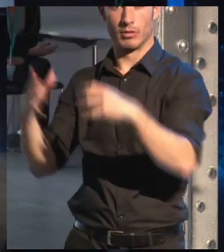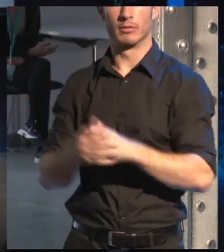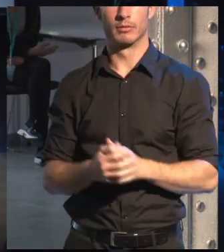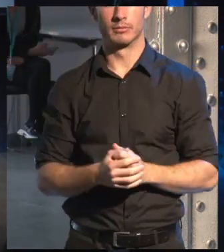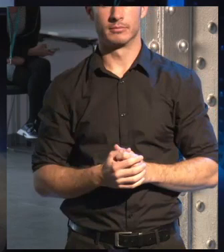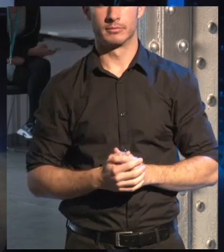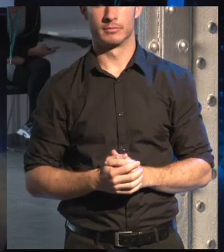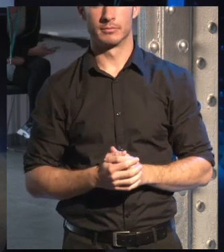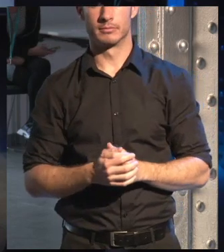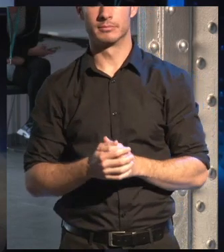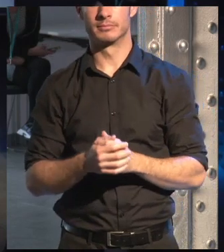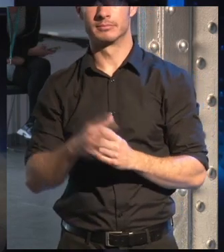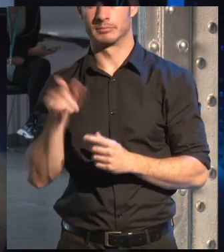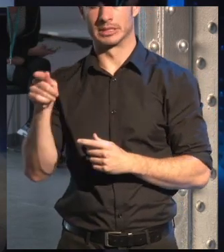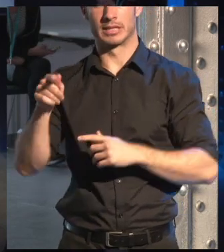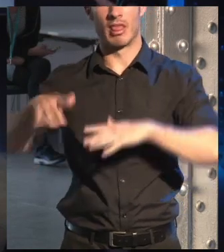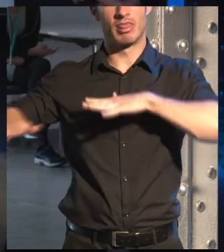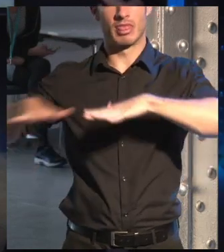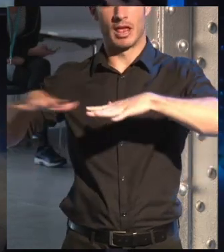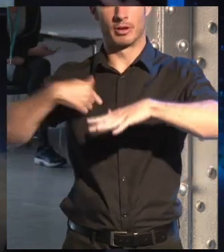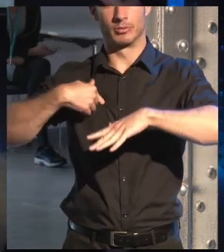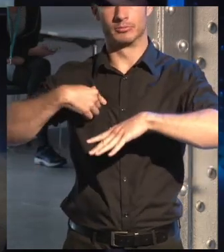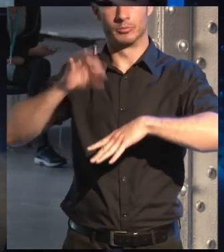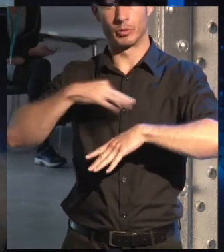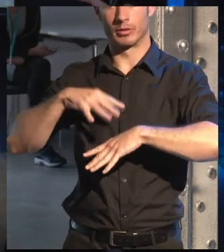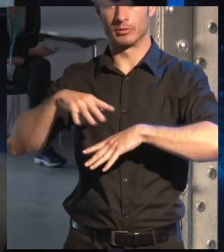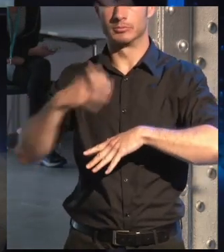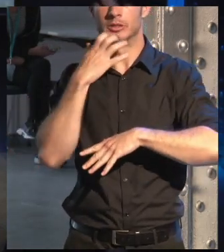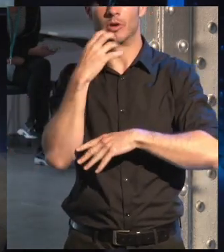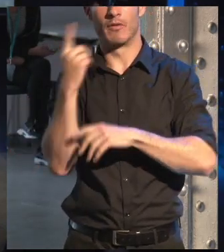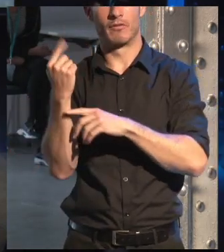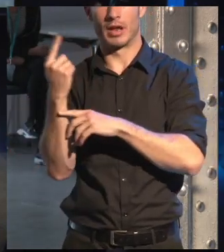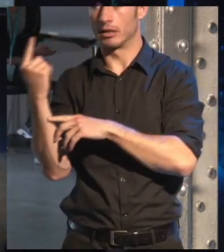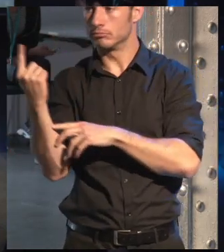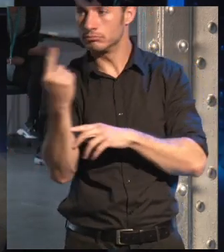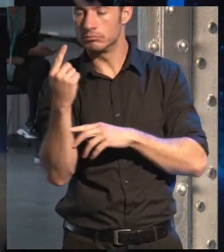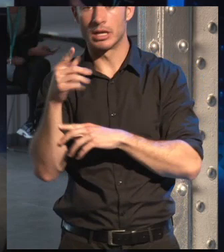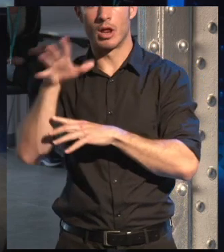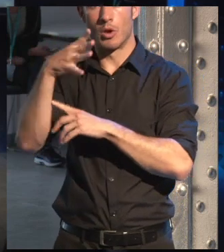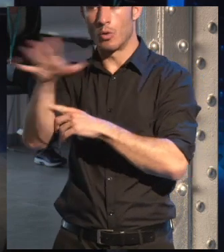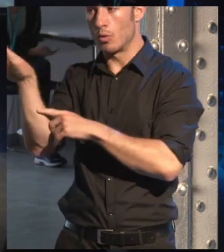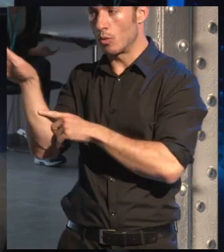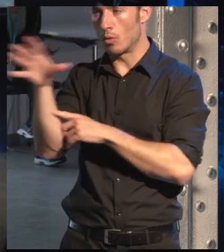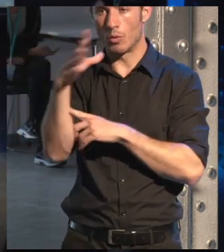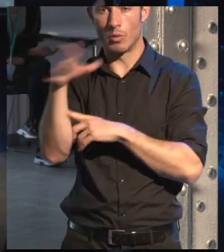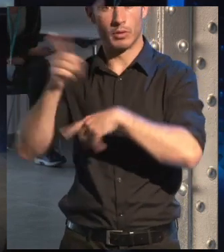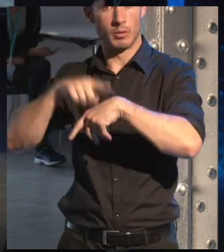luz, aparte dinámica, que yo me muevo, yo puedo ir con una vela y moverla y que se ilumine en tiempo real. Esta versión